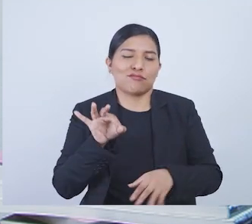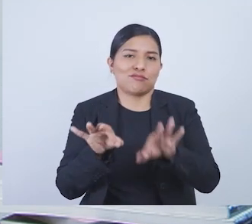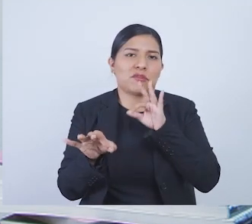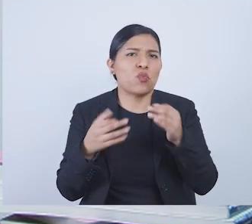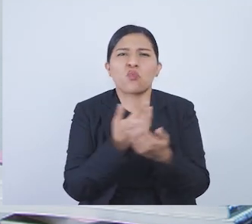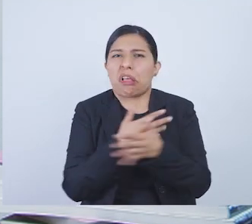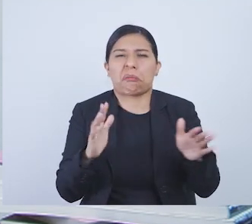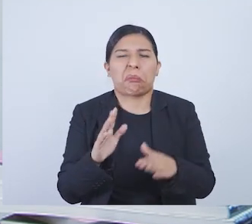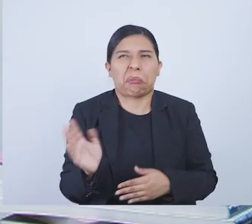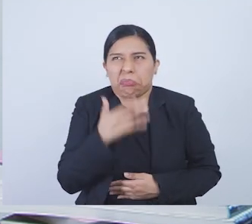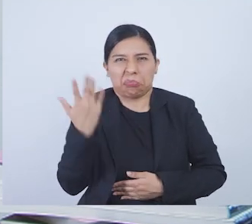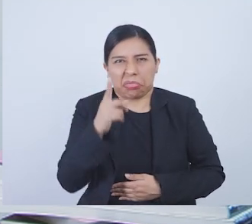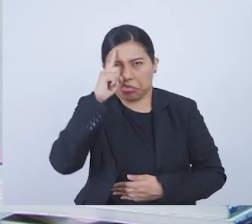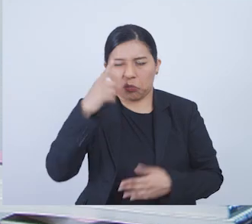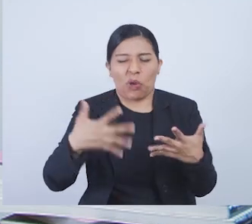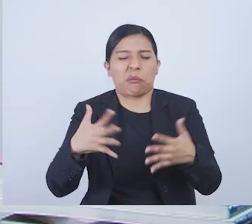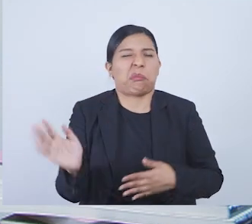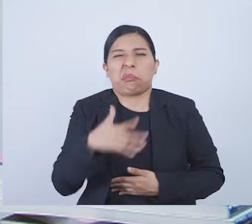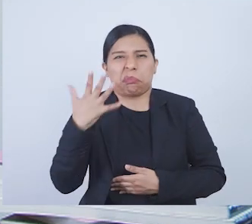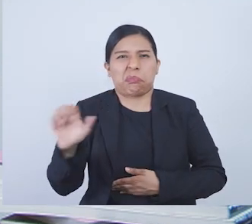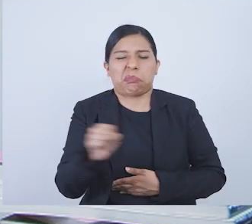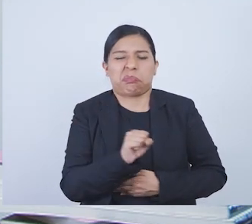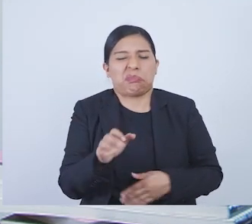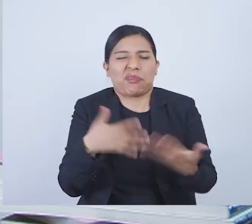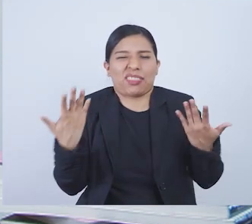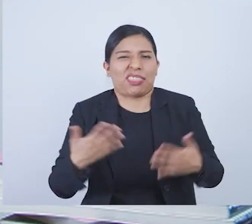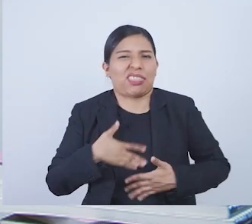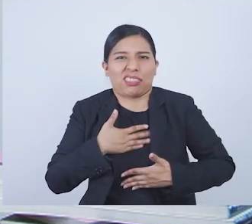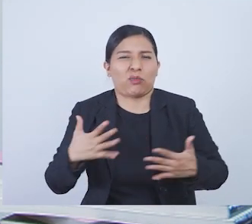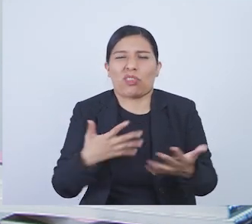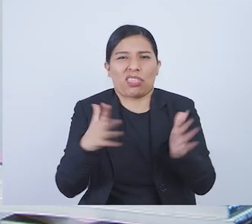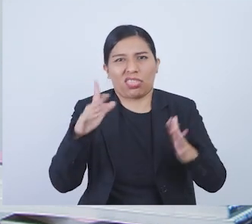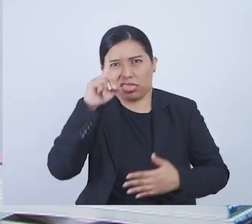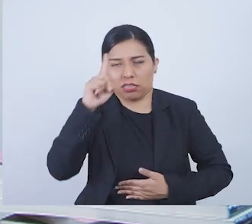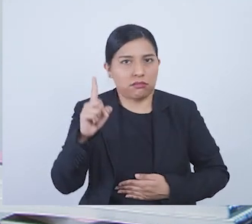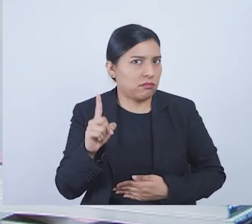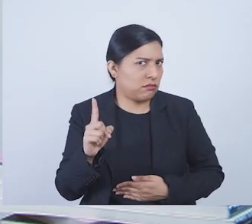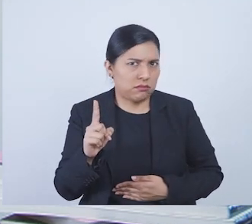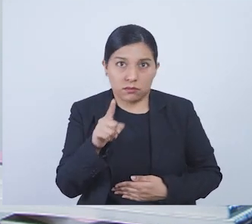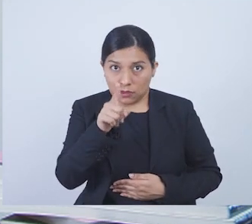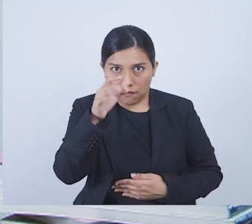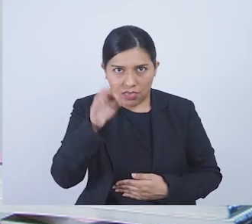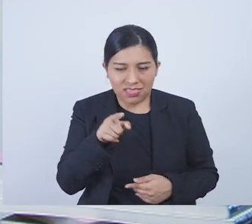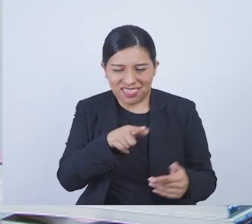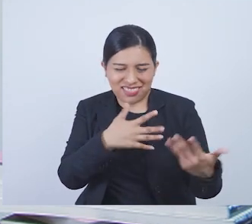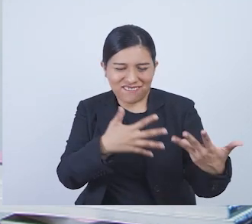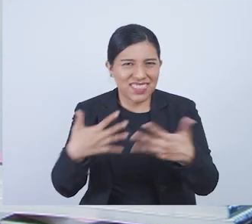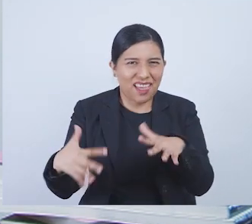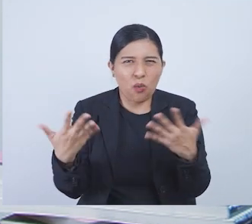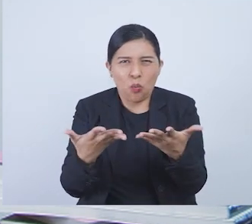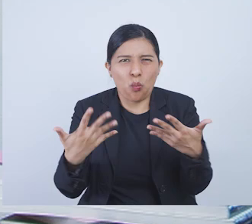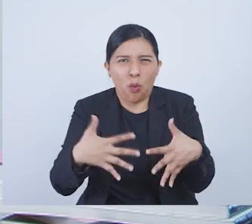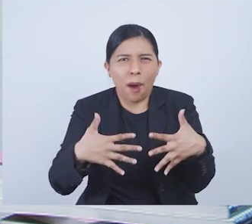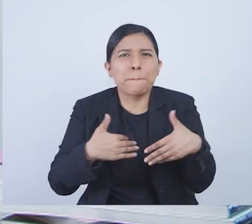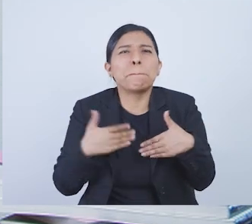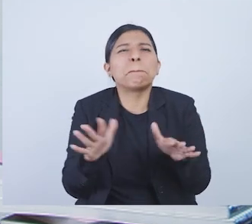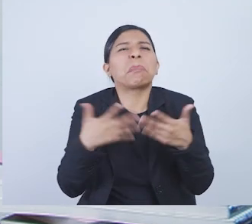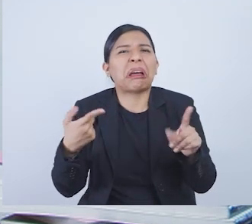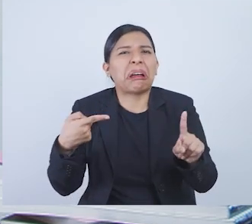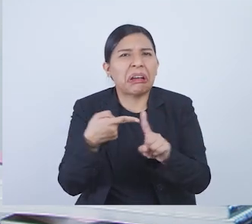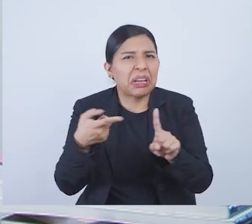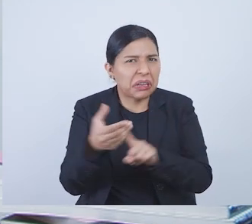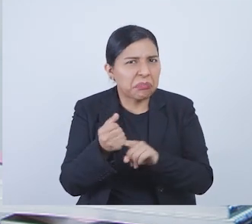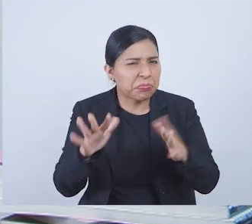al azar, no es un juego por jugar, no es un entretenimiento. Esa actividad lleva un objetivo implícito, apuntarle a